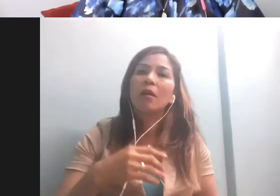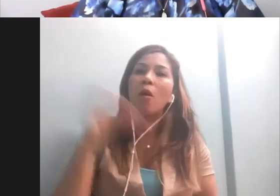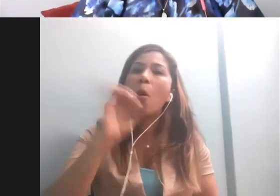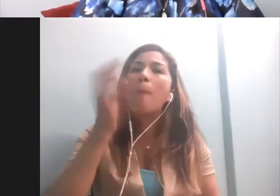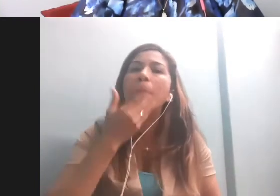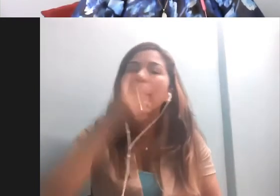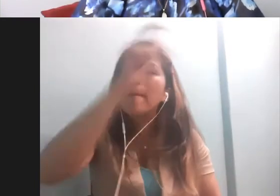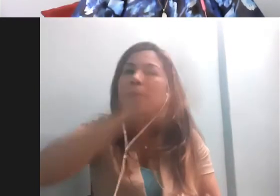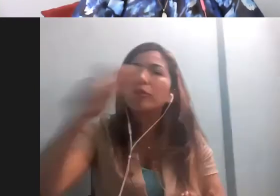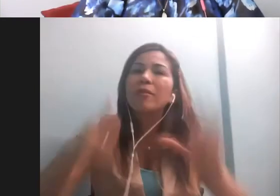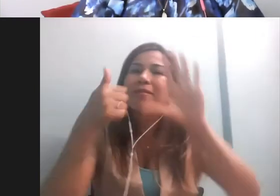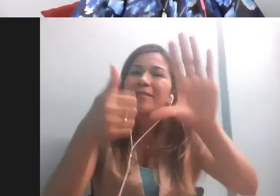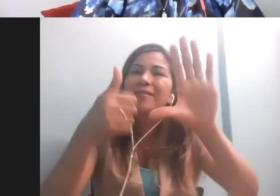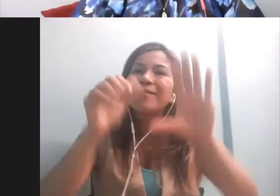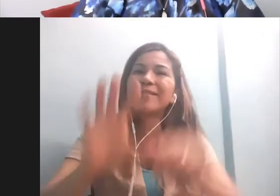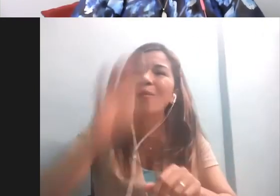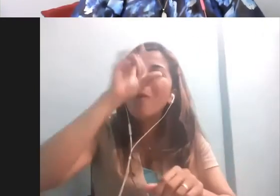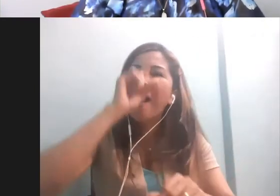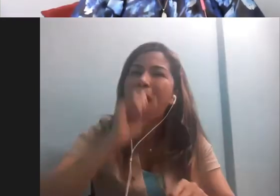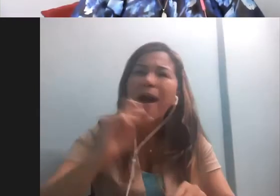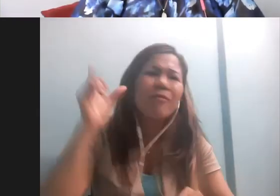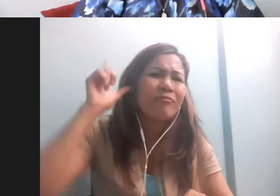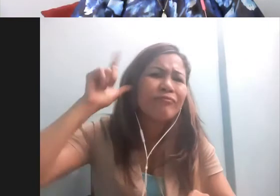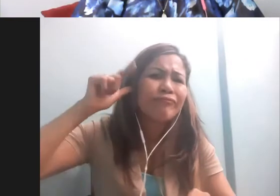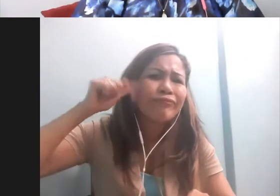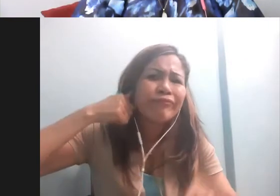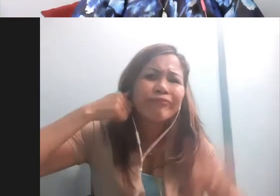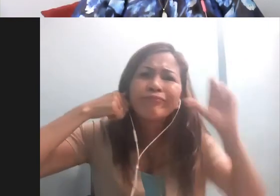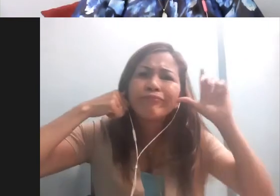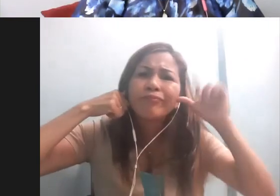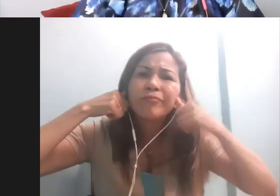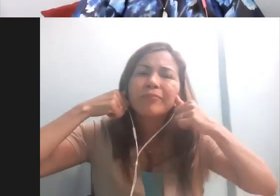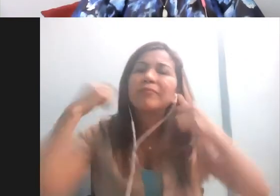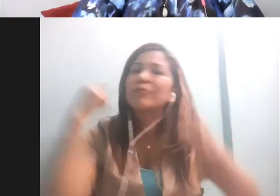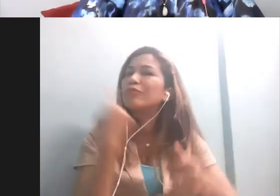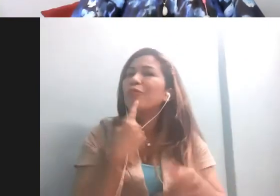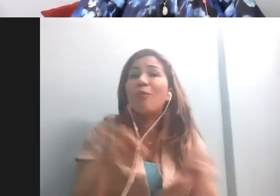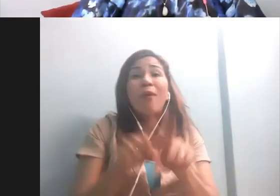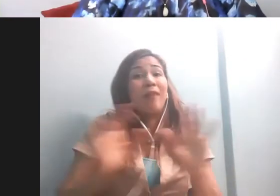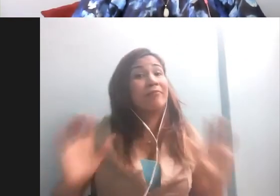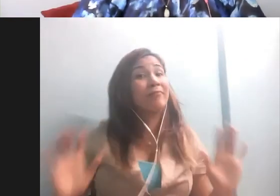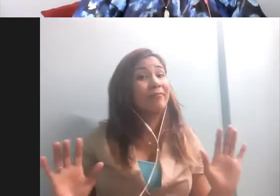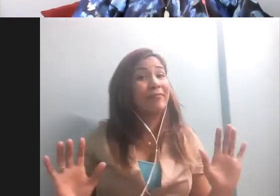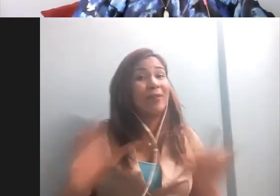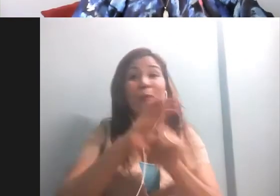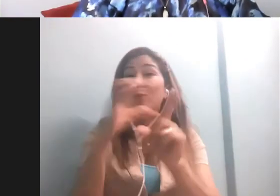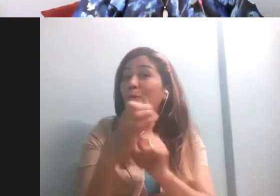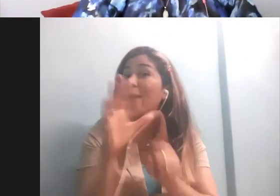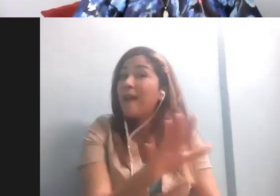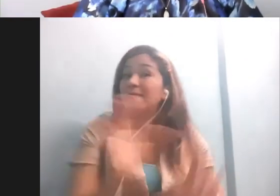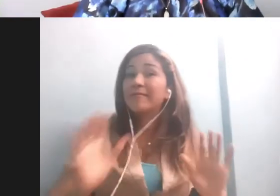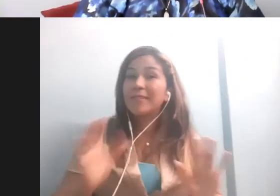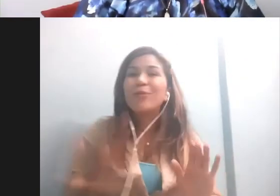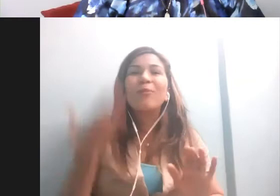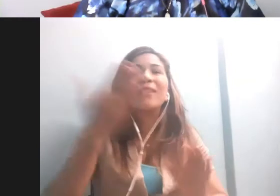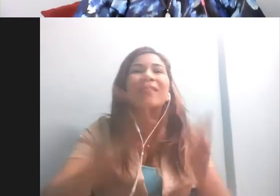a mayores de 65 años podemos empezar a perder audición, es algo del que todos podemos llegar a formar parte. Entonces, creo que la lengua de señas como